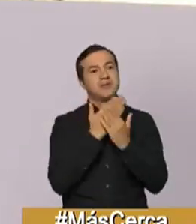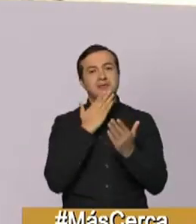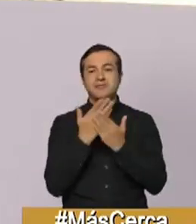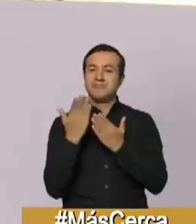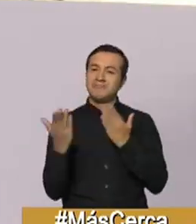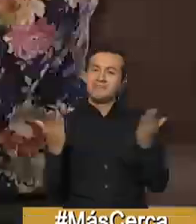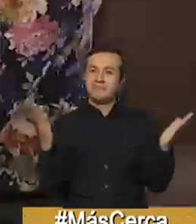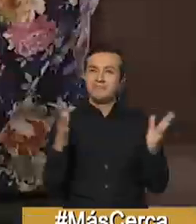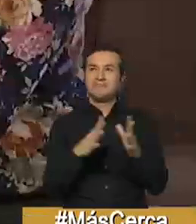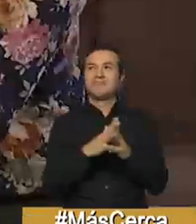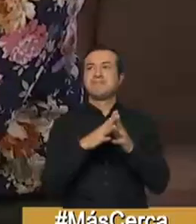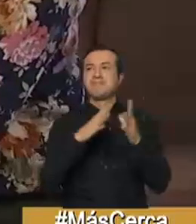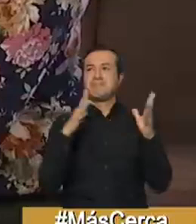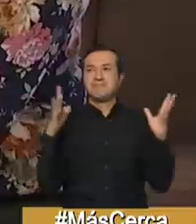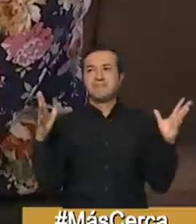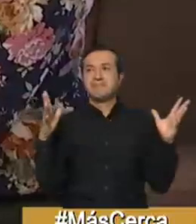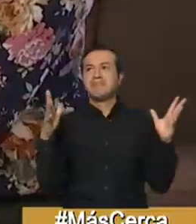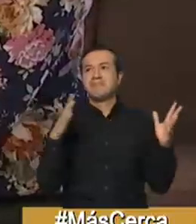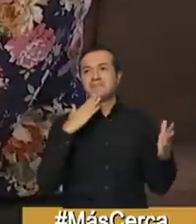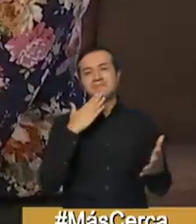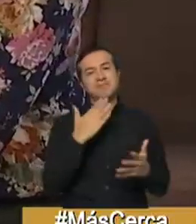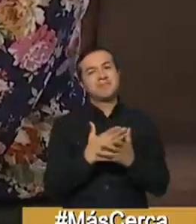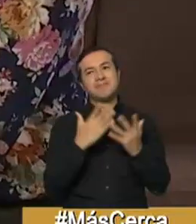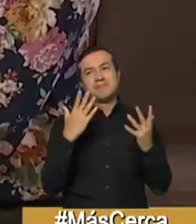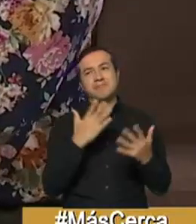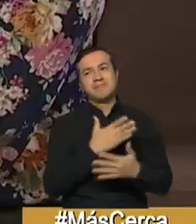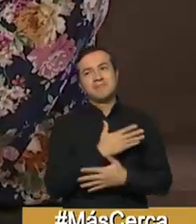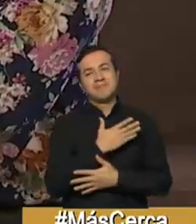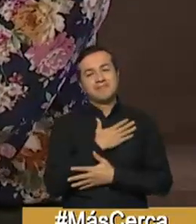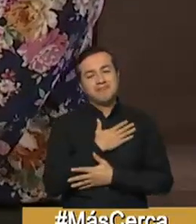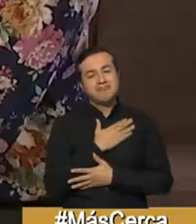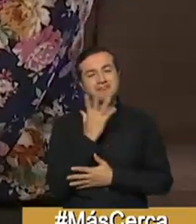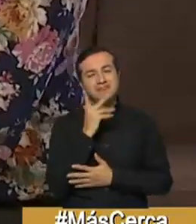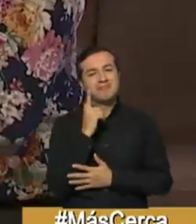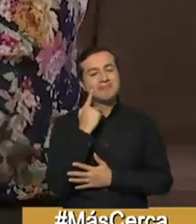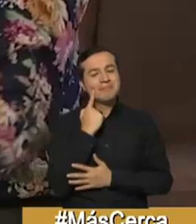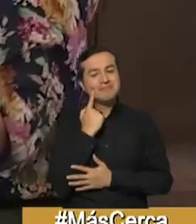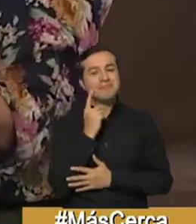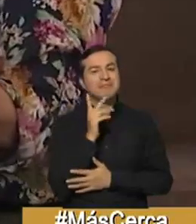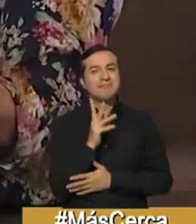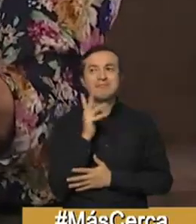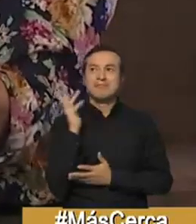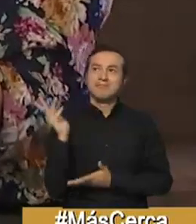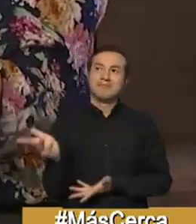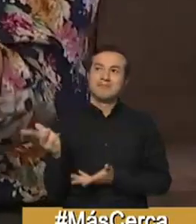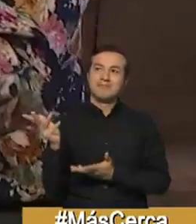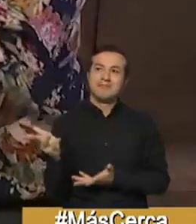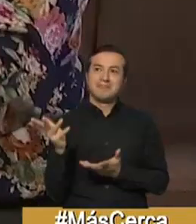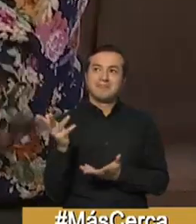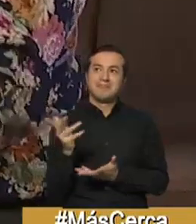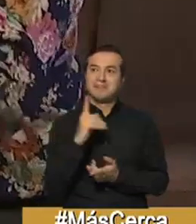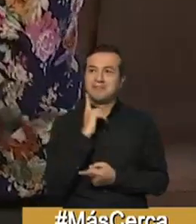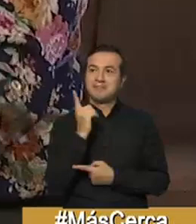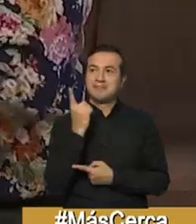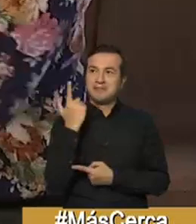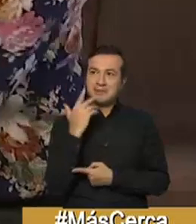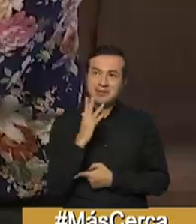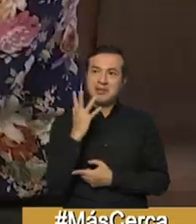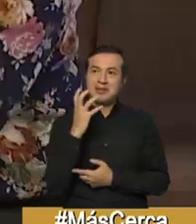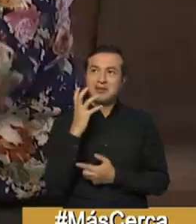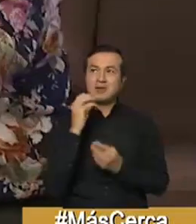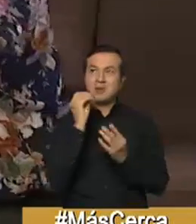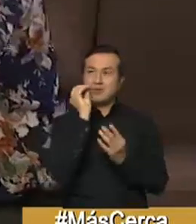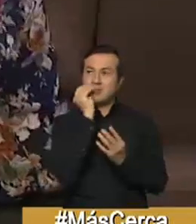Salvador. Muchísimas Salvador. Gracias por traernos a su niño mimado. Al niño mimado, que había que trasladarle con cuidado porque también ya está queriendo